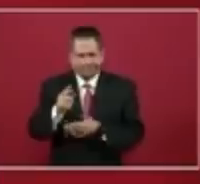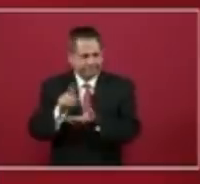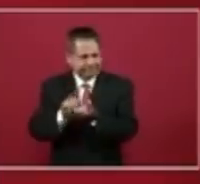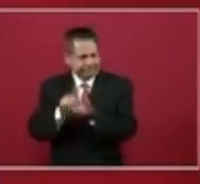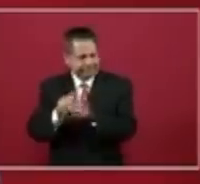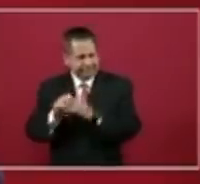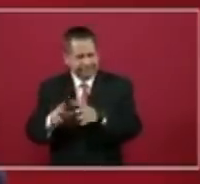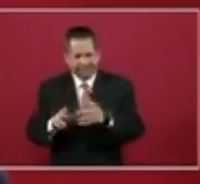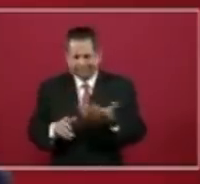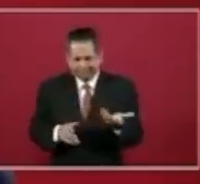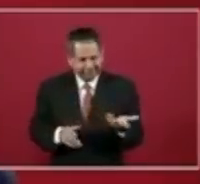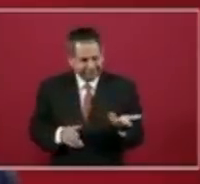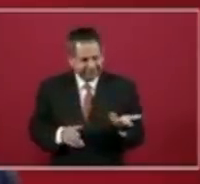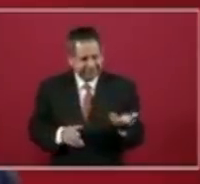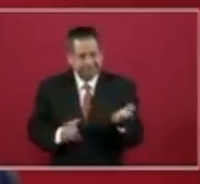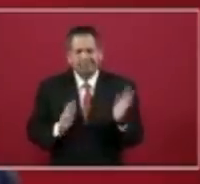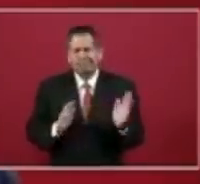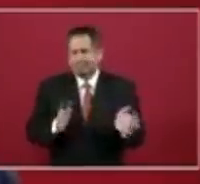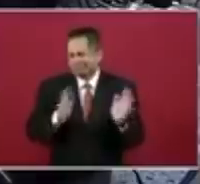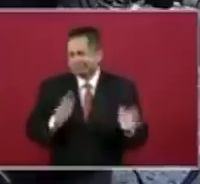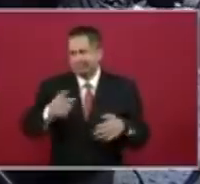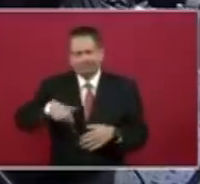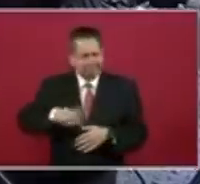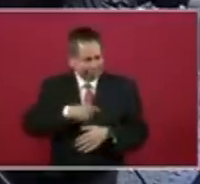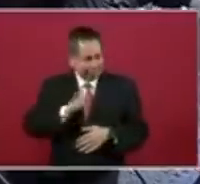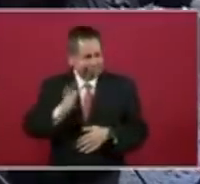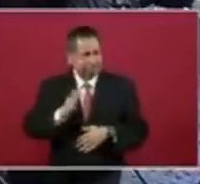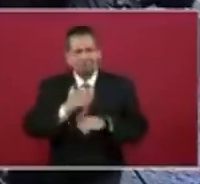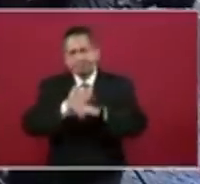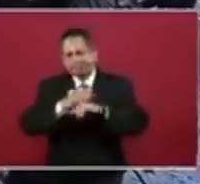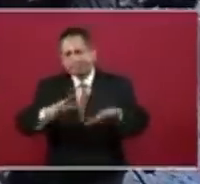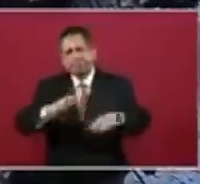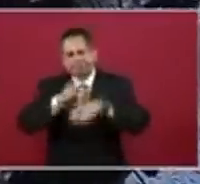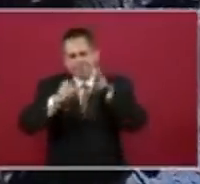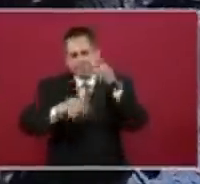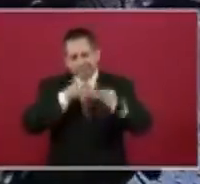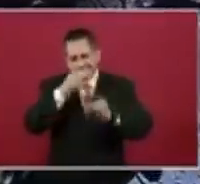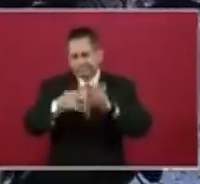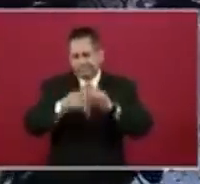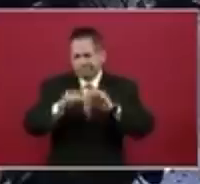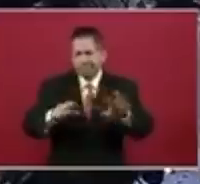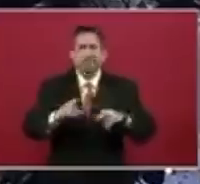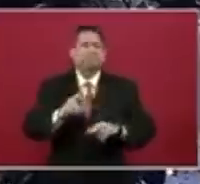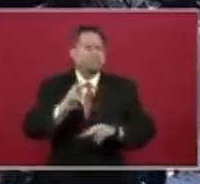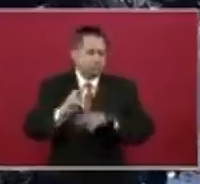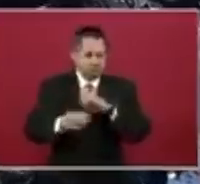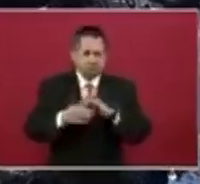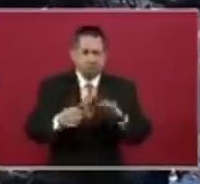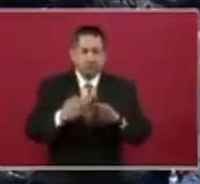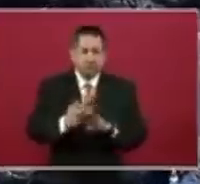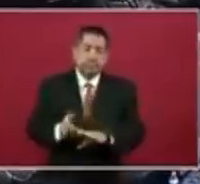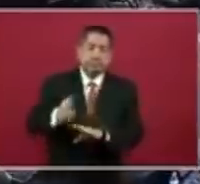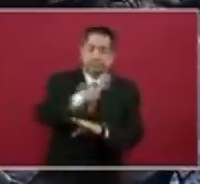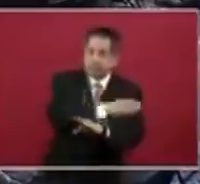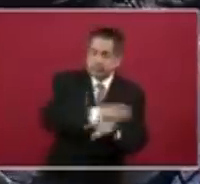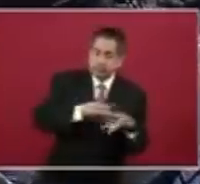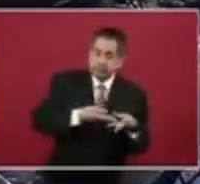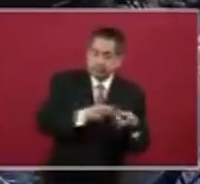Twitter. Estamos informando. Entonces vamos a informar cuánto se gastaban